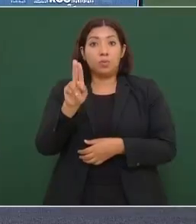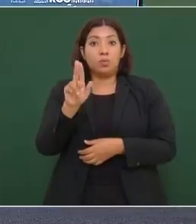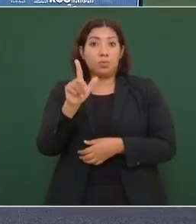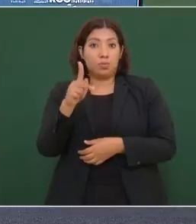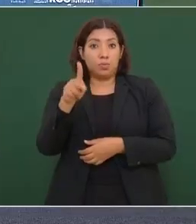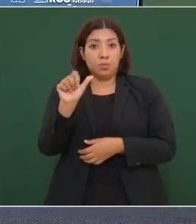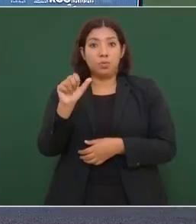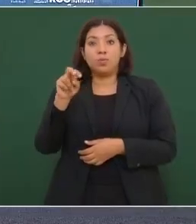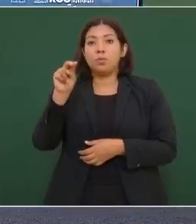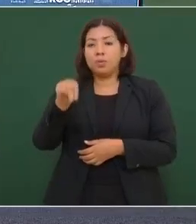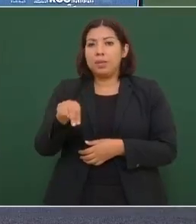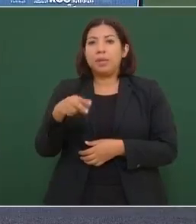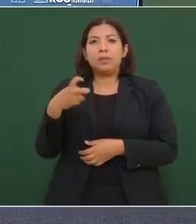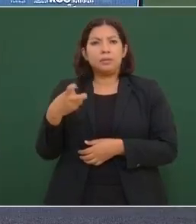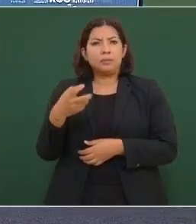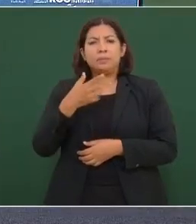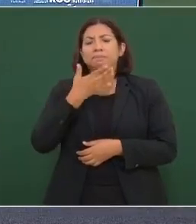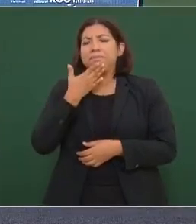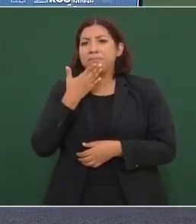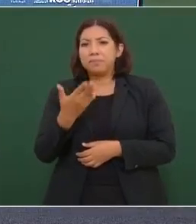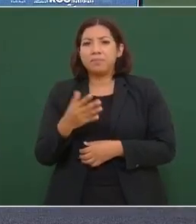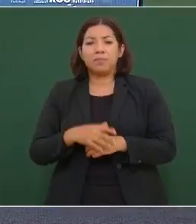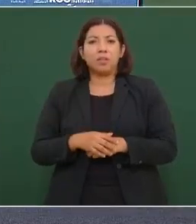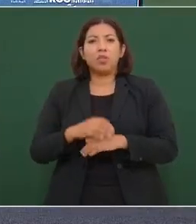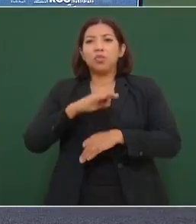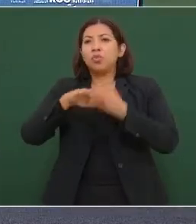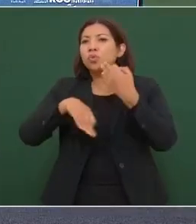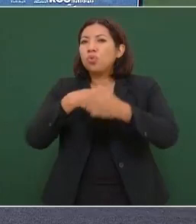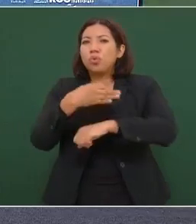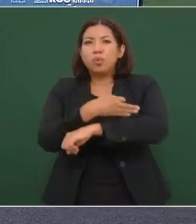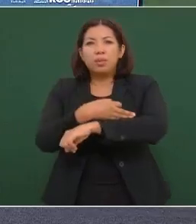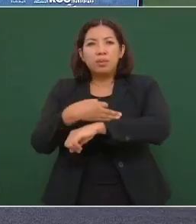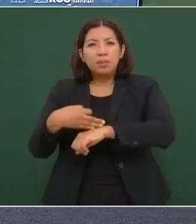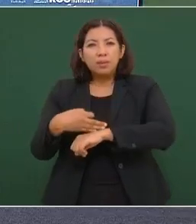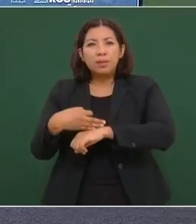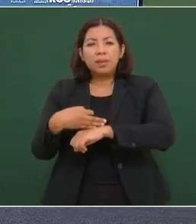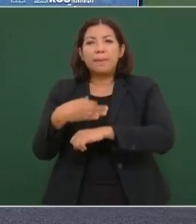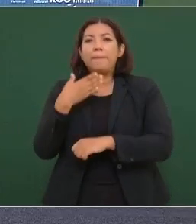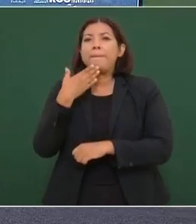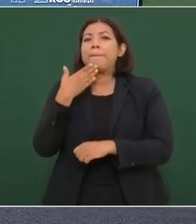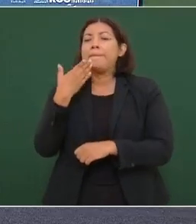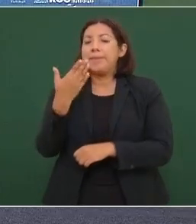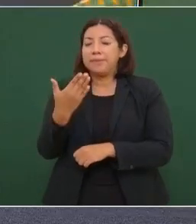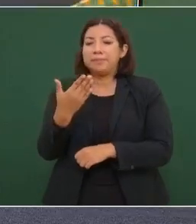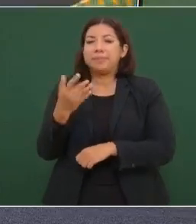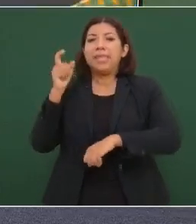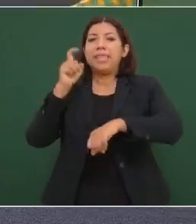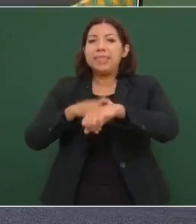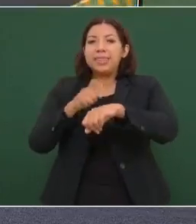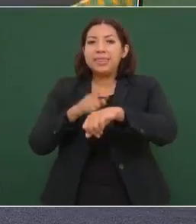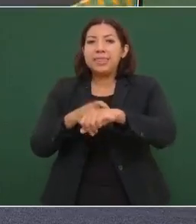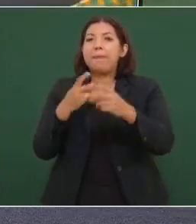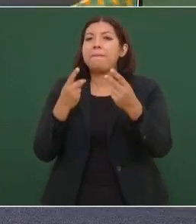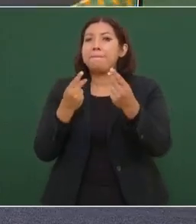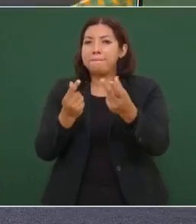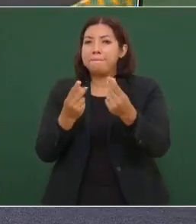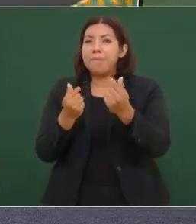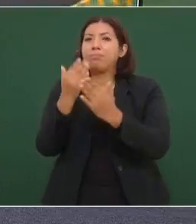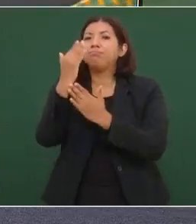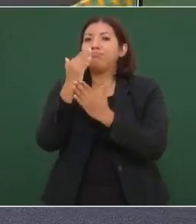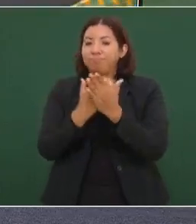vida de los seres humanos. Madres, padres, abuelas y abuelos regresarán a casa mucho más temprano y tendrán una mejor calidad de